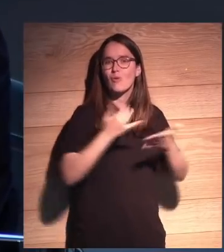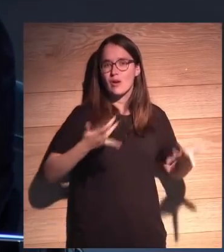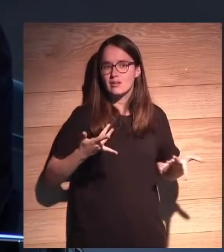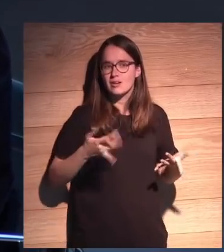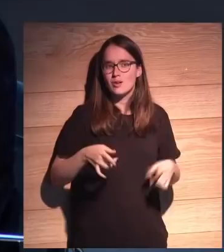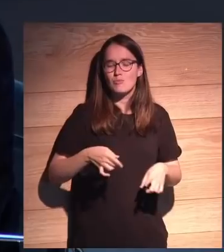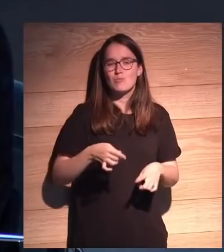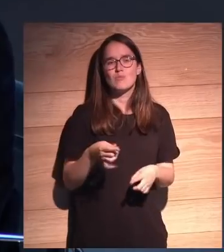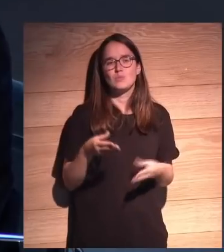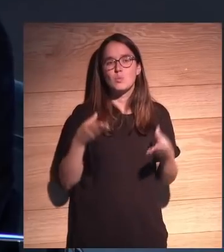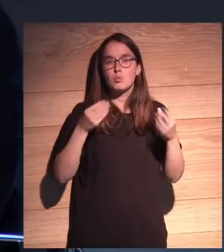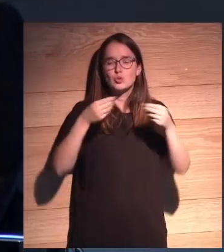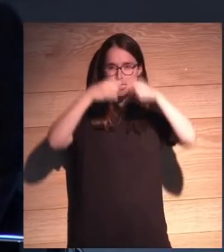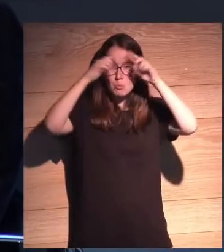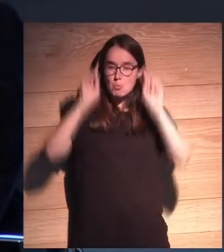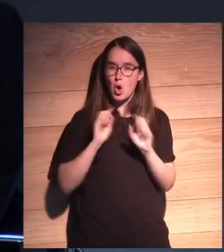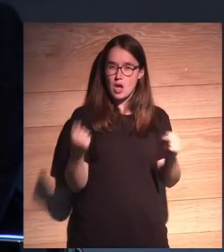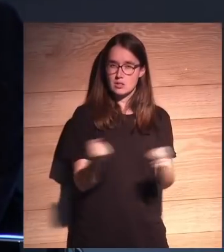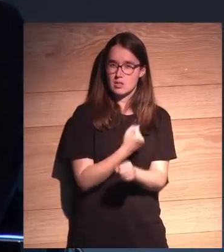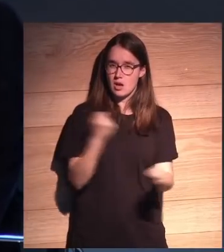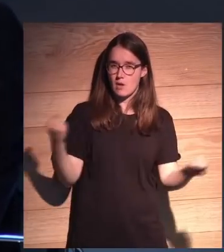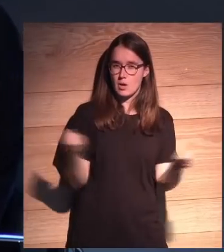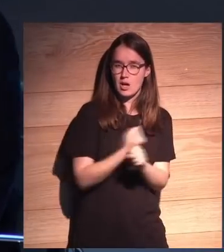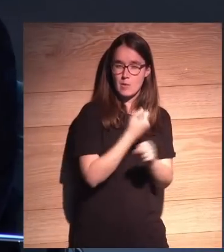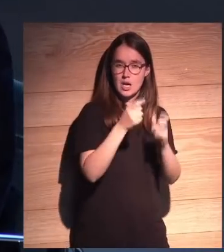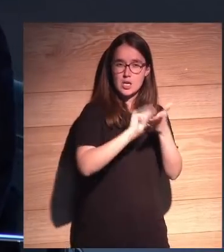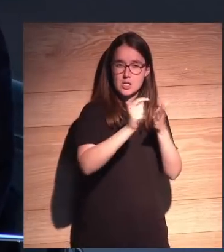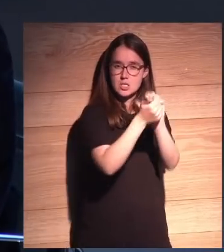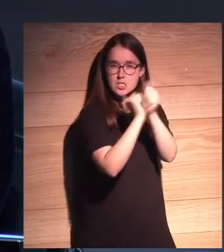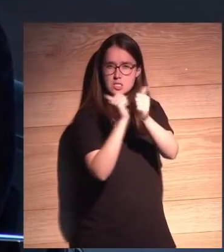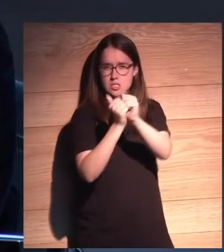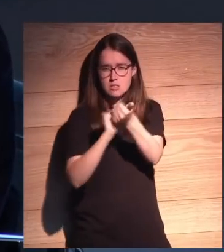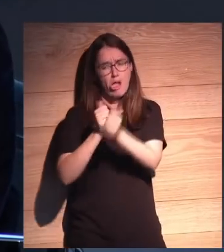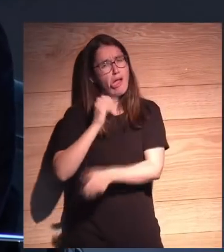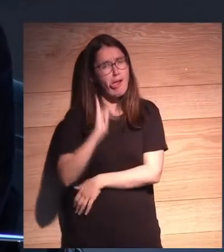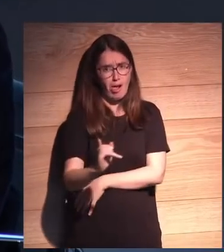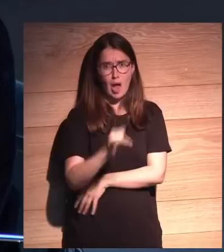había muchas monjas trabajando en los scriptoria, en los talleres